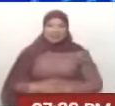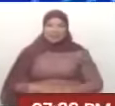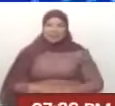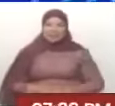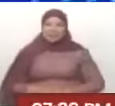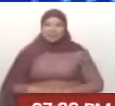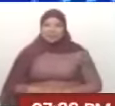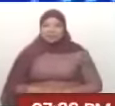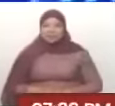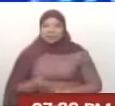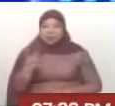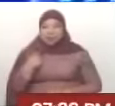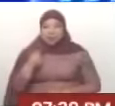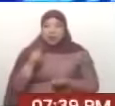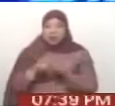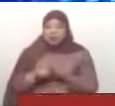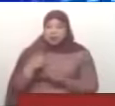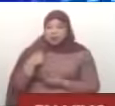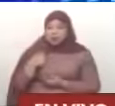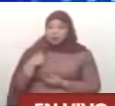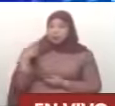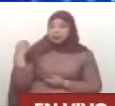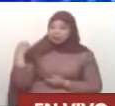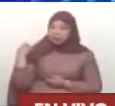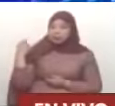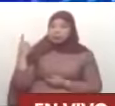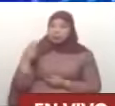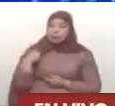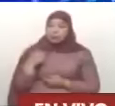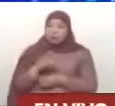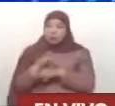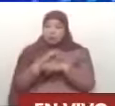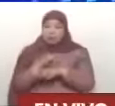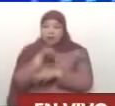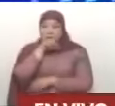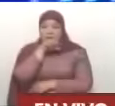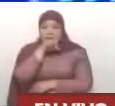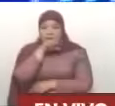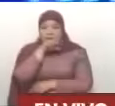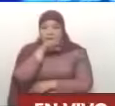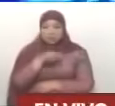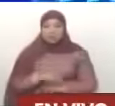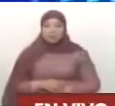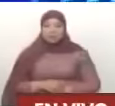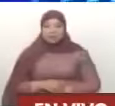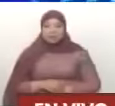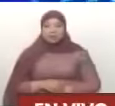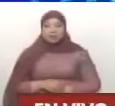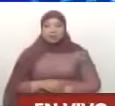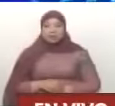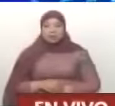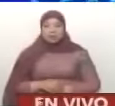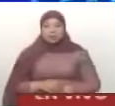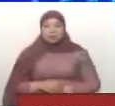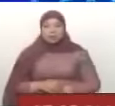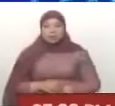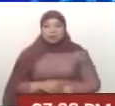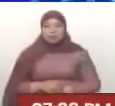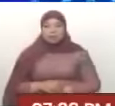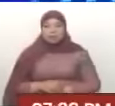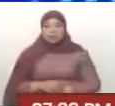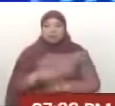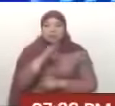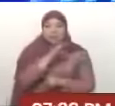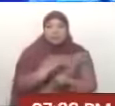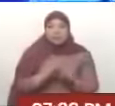Mi esposa me dijo, ten cuidado. Ah, sí. Ah, ¿qué traes aquí? Bueno, Héctor Rodríguez publicó en la cuenta de X... Esta es la Casa